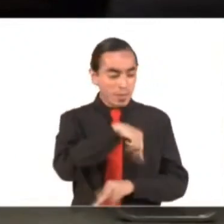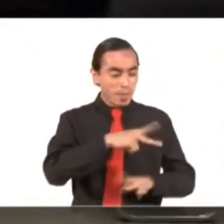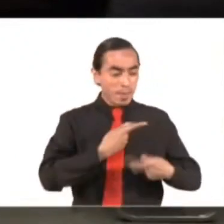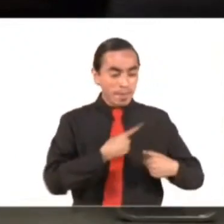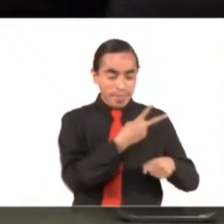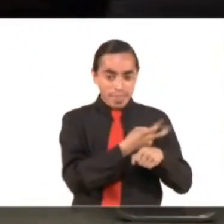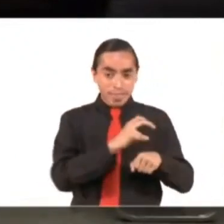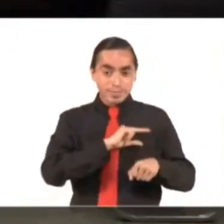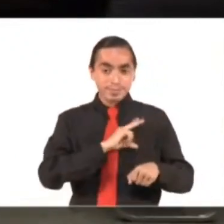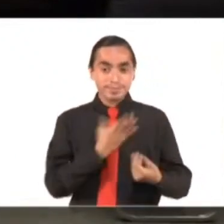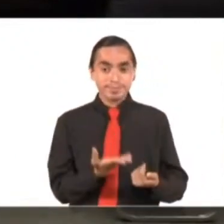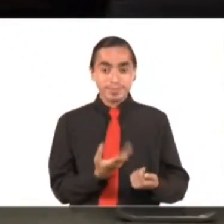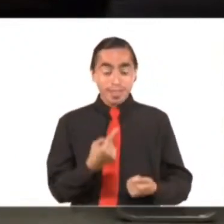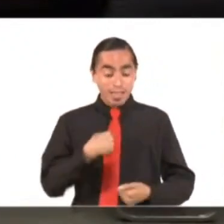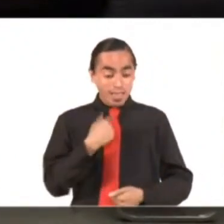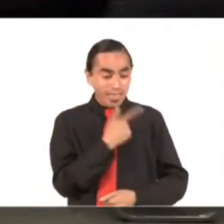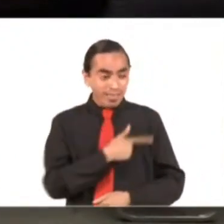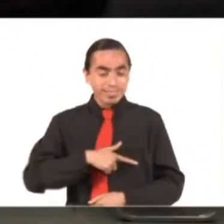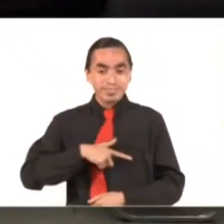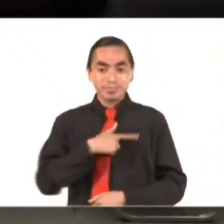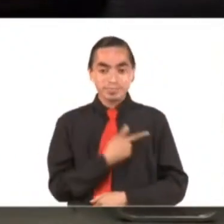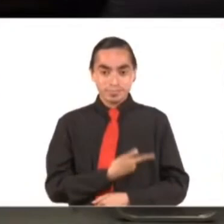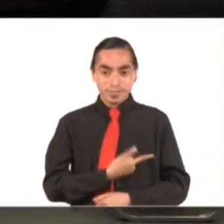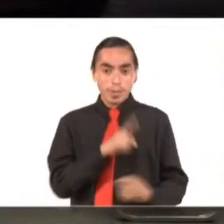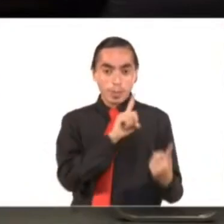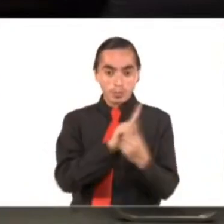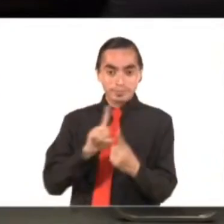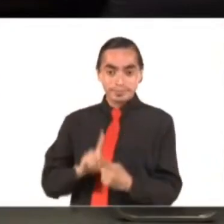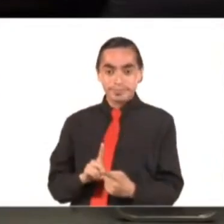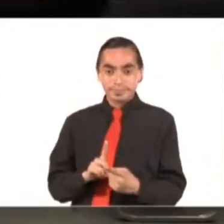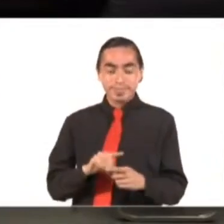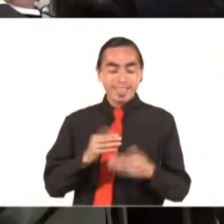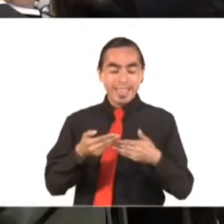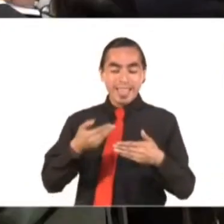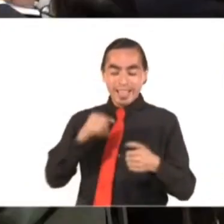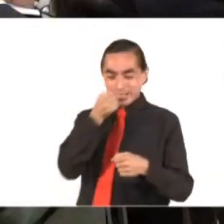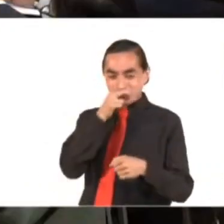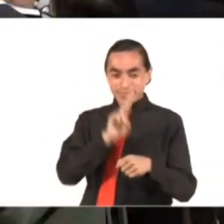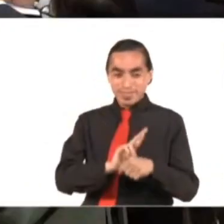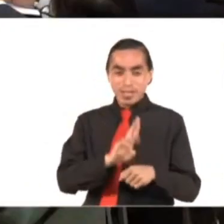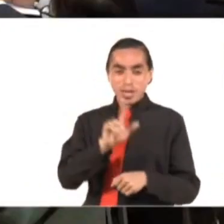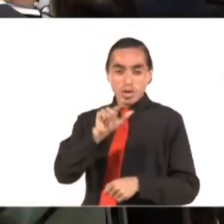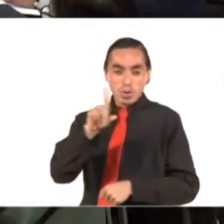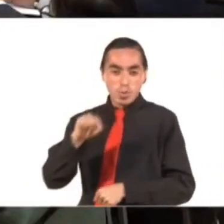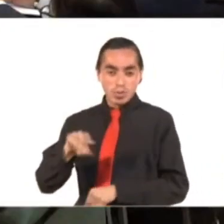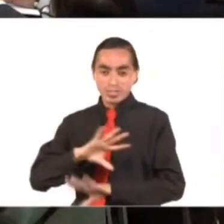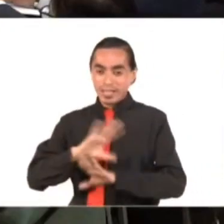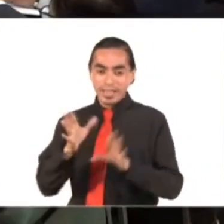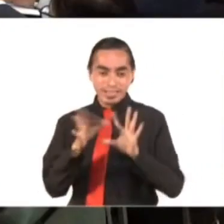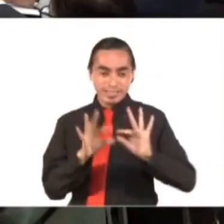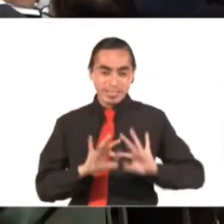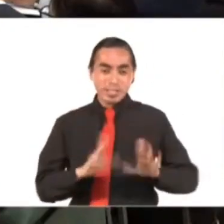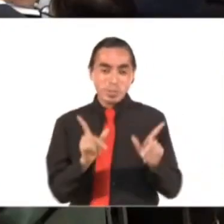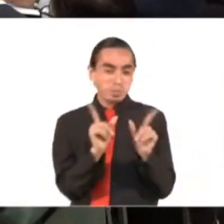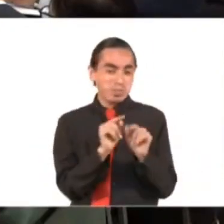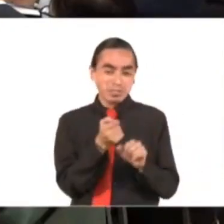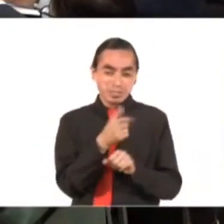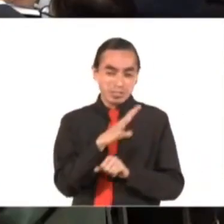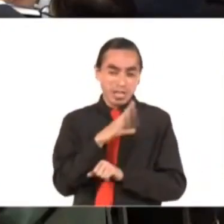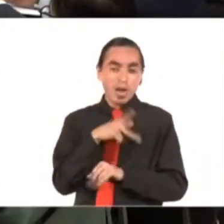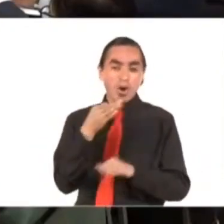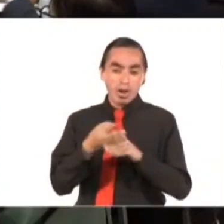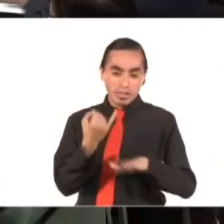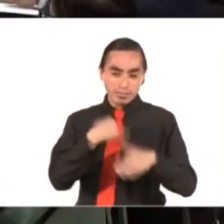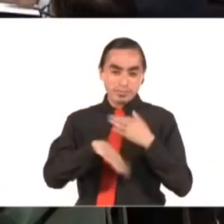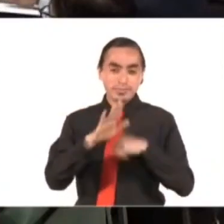especiales. Es para mí un placer estar aquí con ustedes y la secretaria Luz Helena ya les adelantaba de qué voy a poder platicarles unos